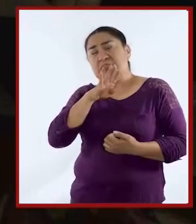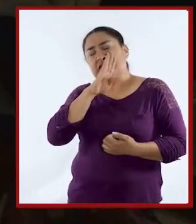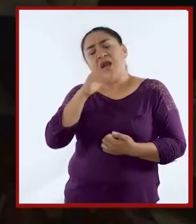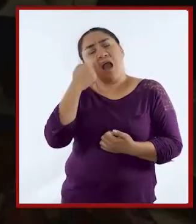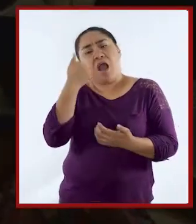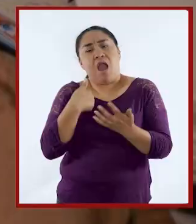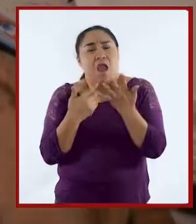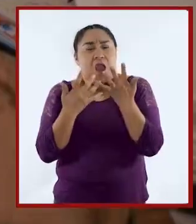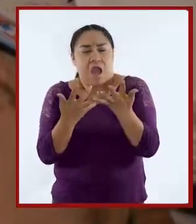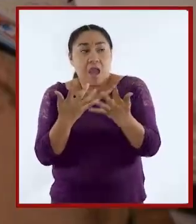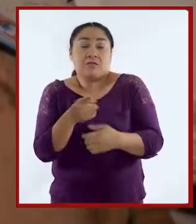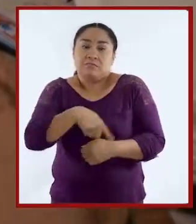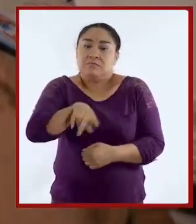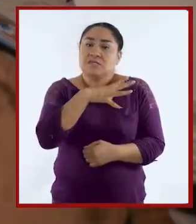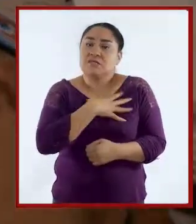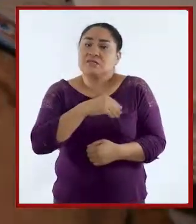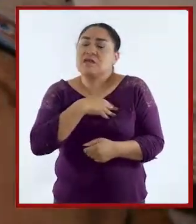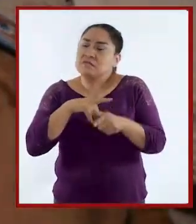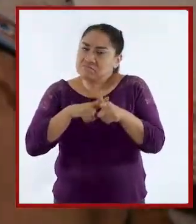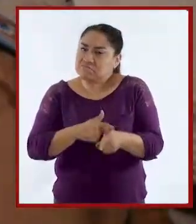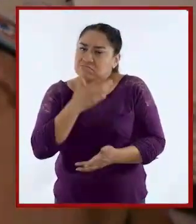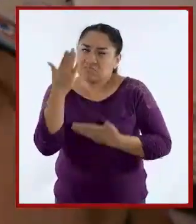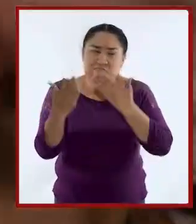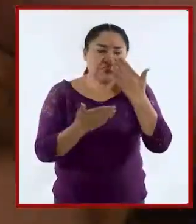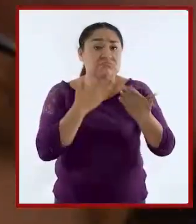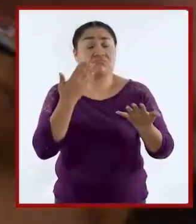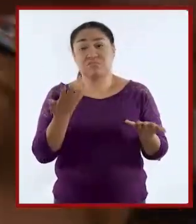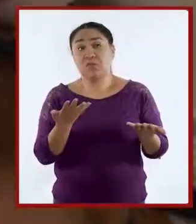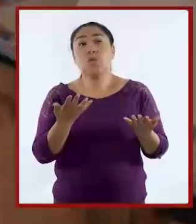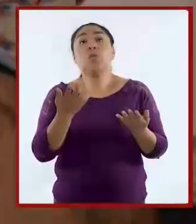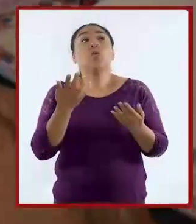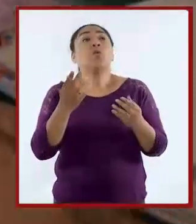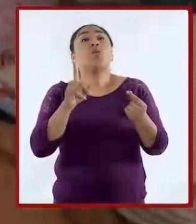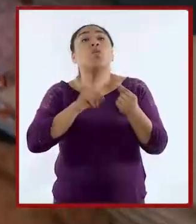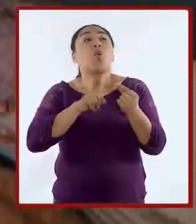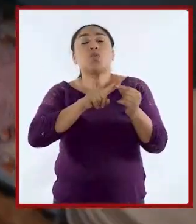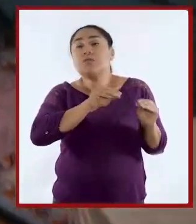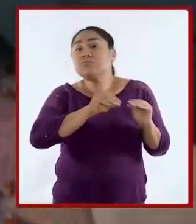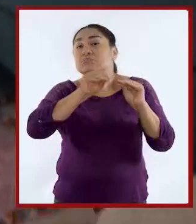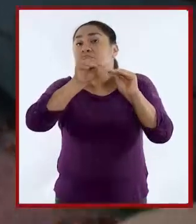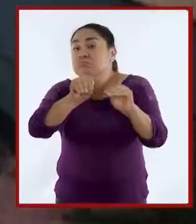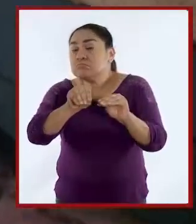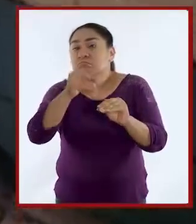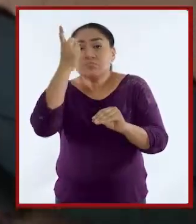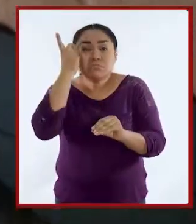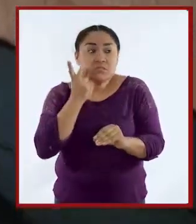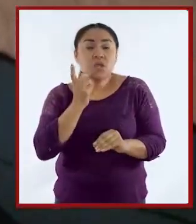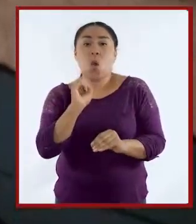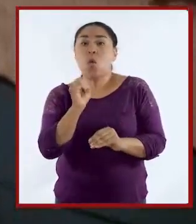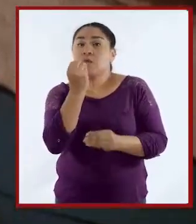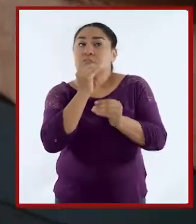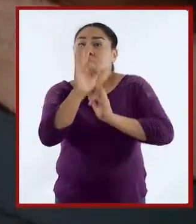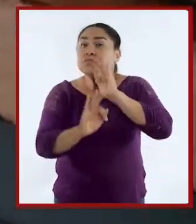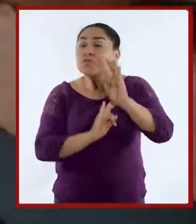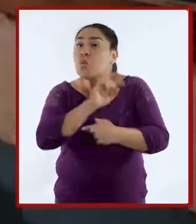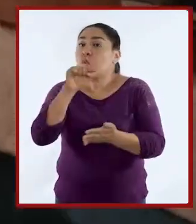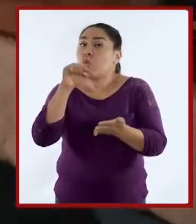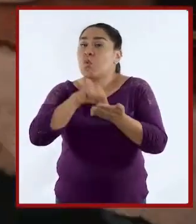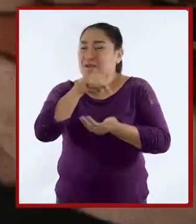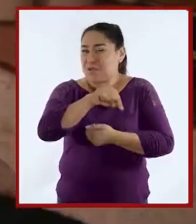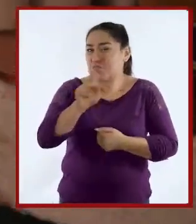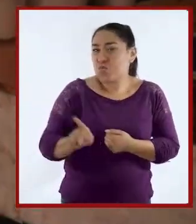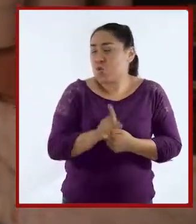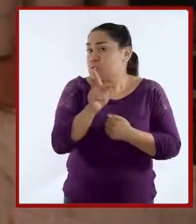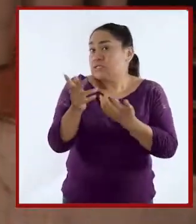padres quieren que sus hijos continúen estudiando. No tienen dónde hospedar y alimentar a sus hijos aquí en